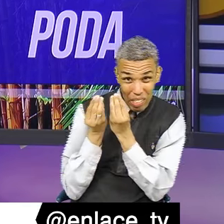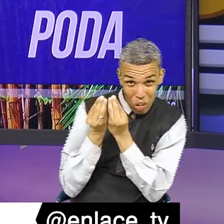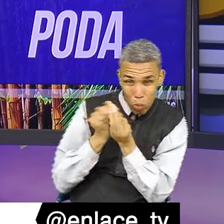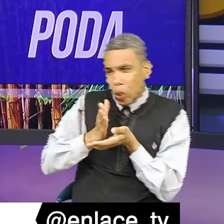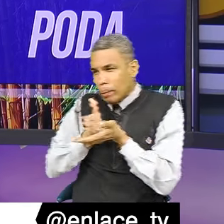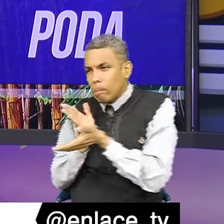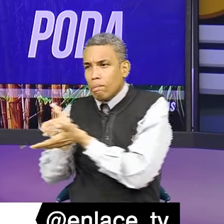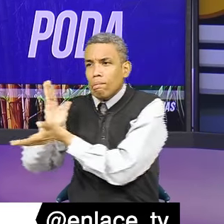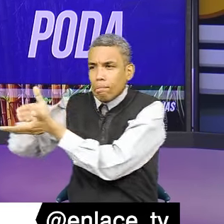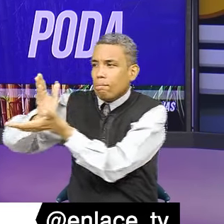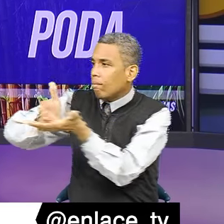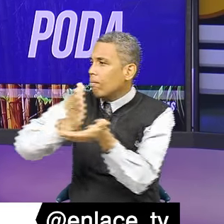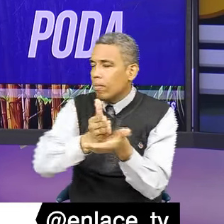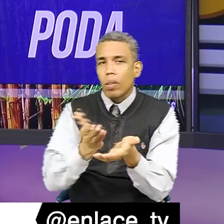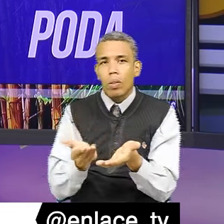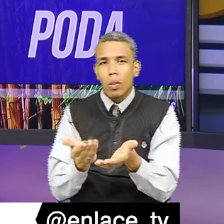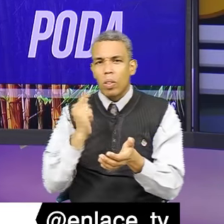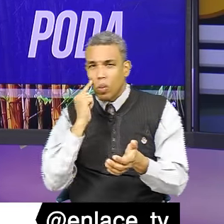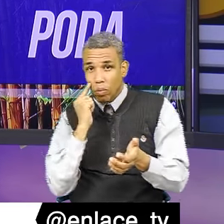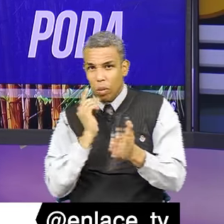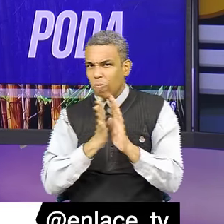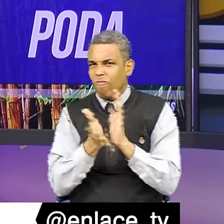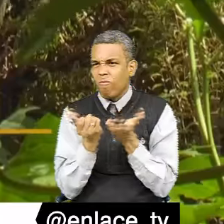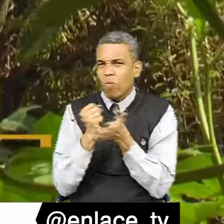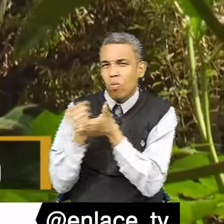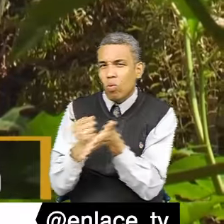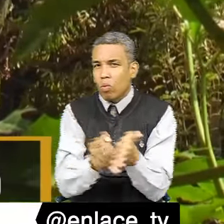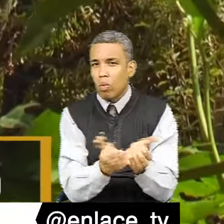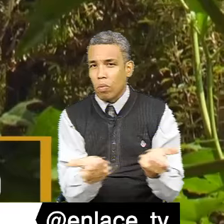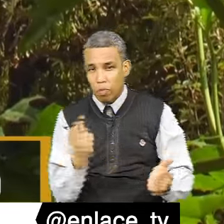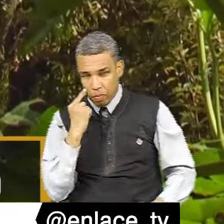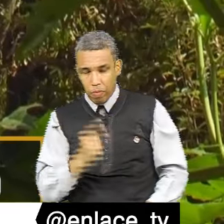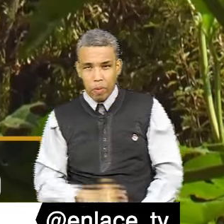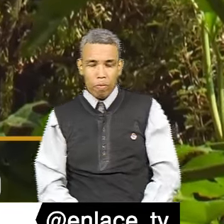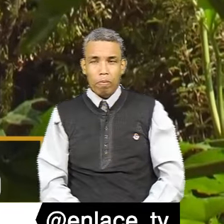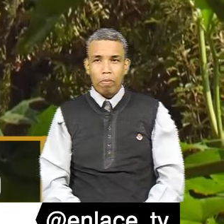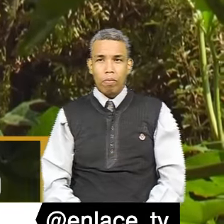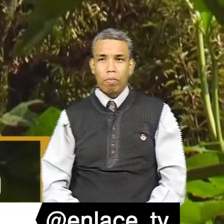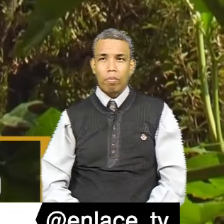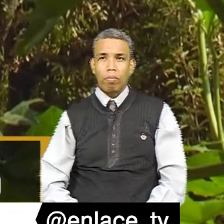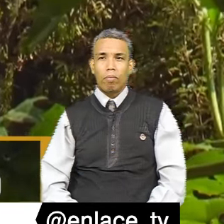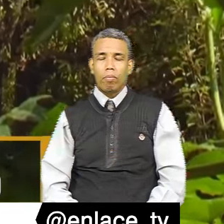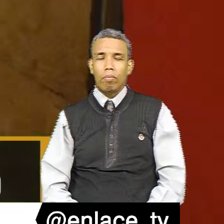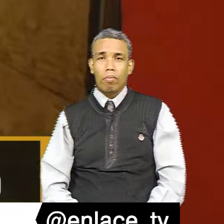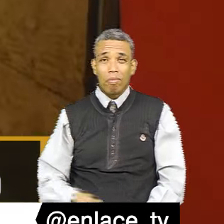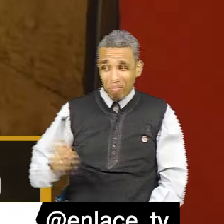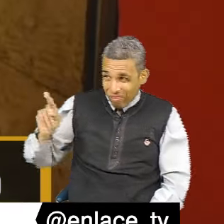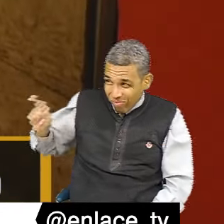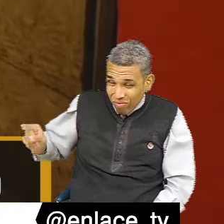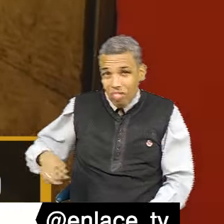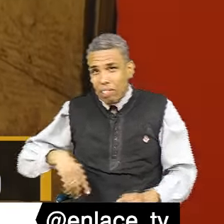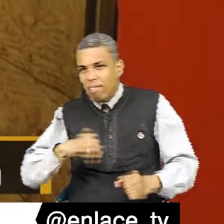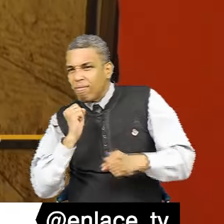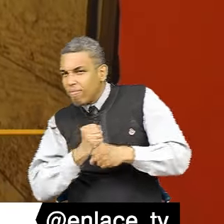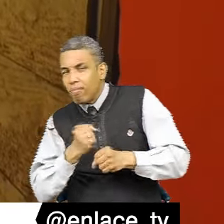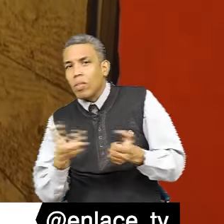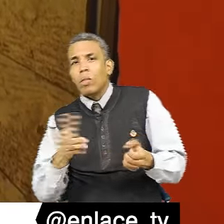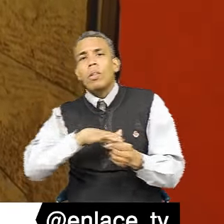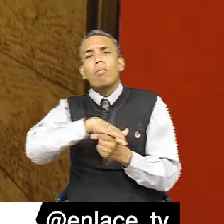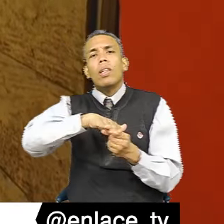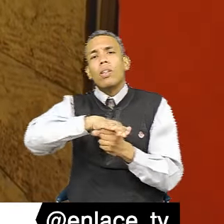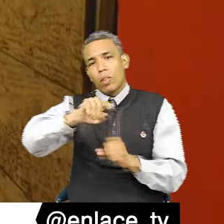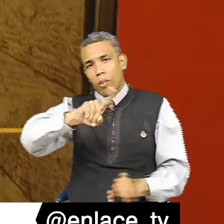de caída de árboles sobre viviendas. Trabajadores al servicio de la Secretaría de Infraestructura adelantan labores de poda en el barrio San José